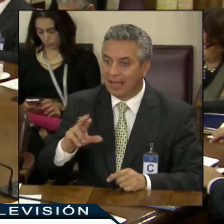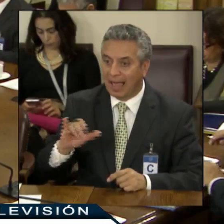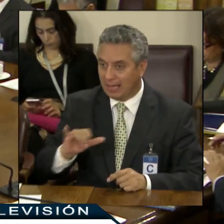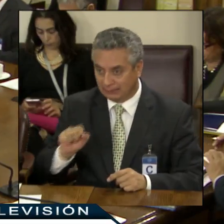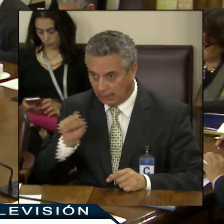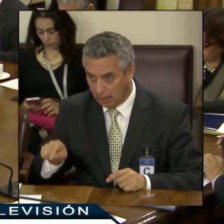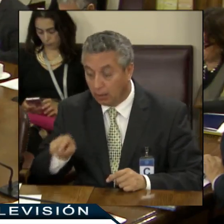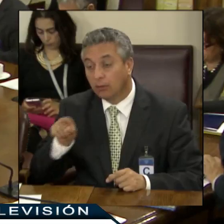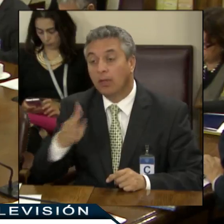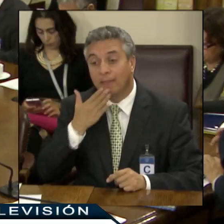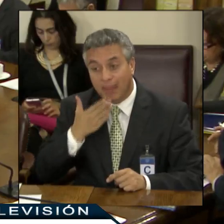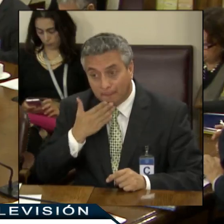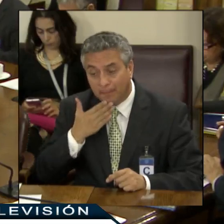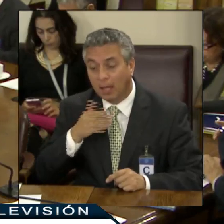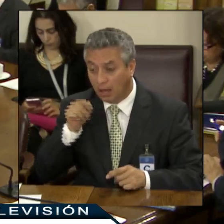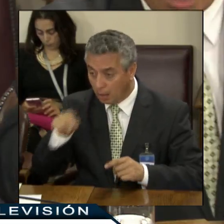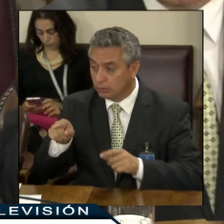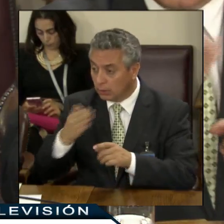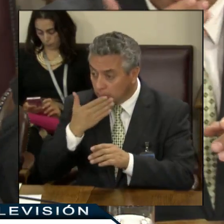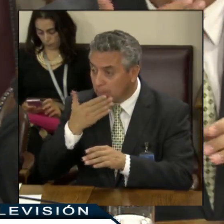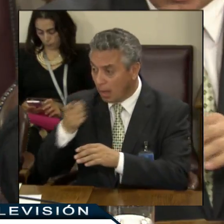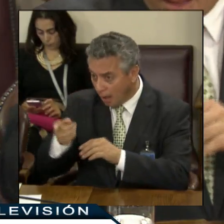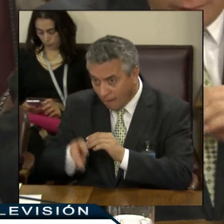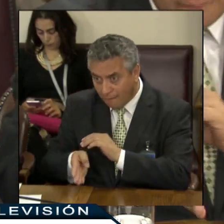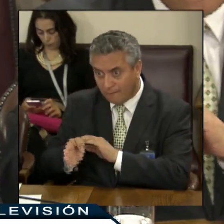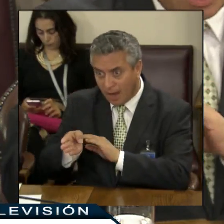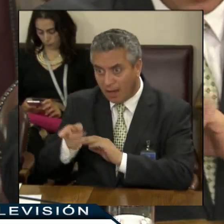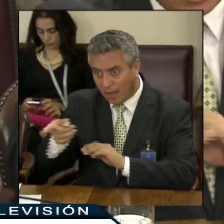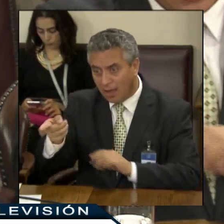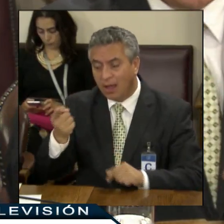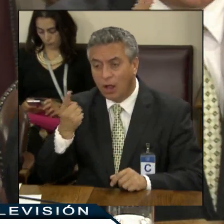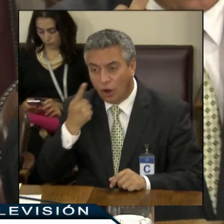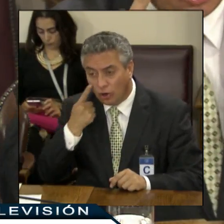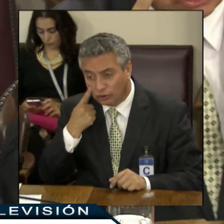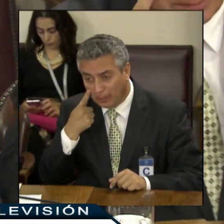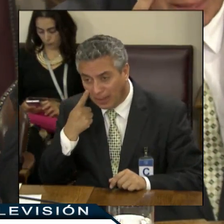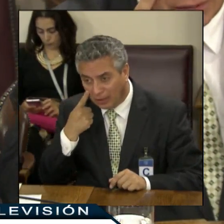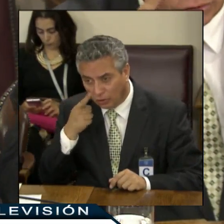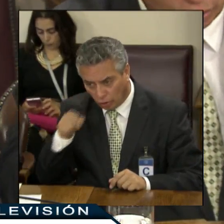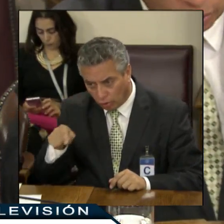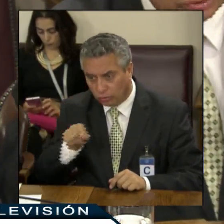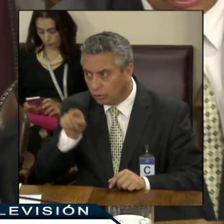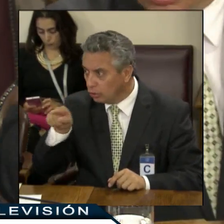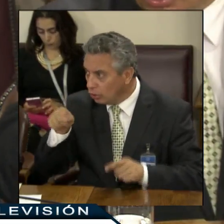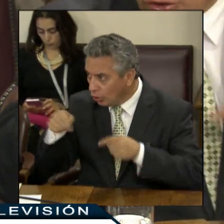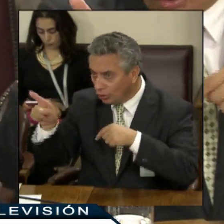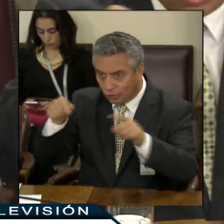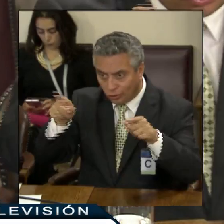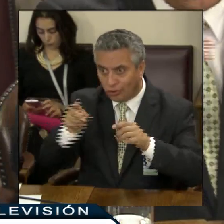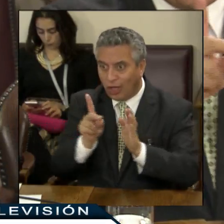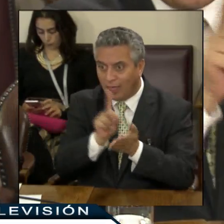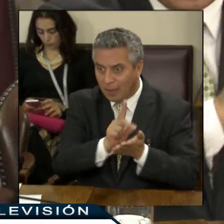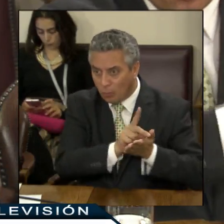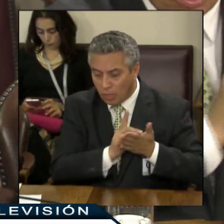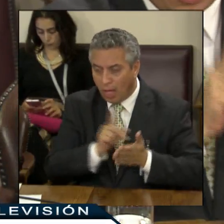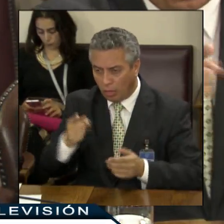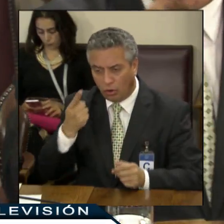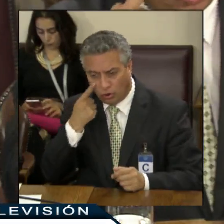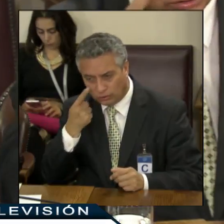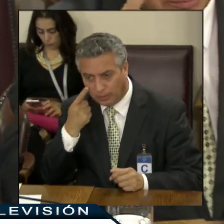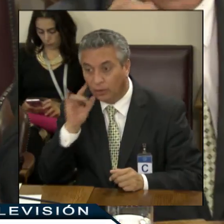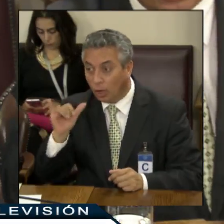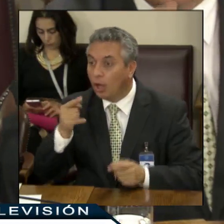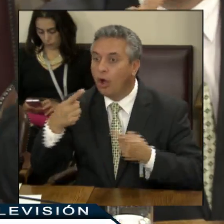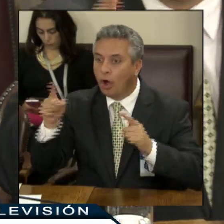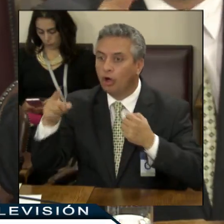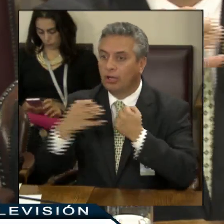quizás profundizar para que también vaya en conocimiento de de de la de los diputados cierto y de las otras regiones del país